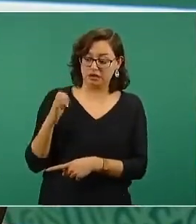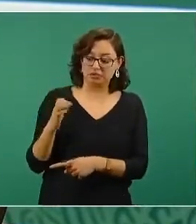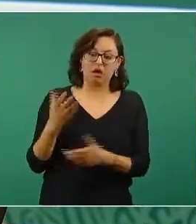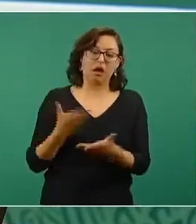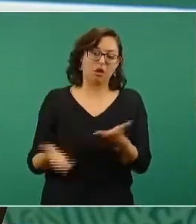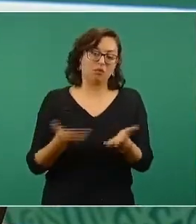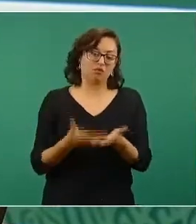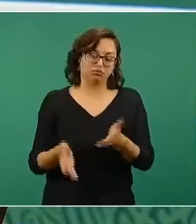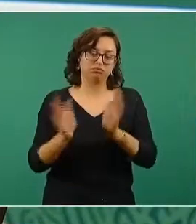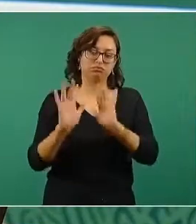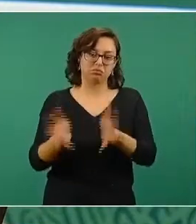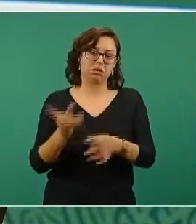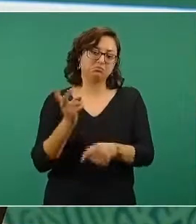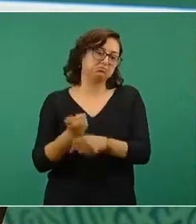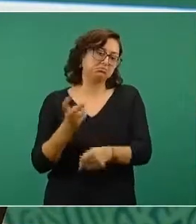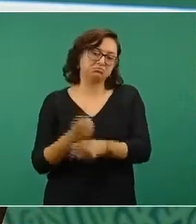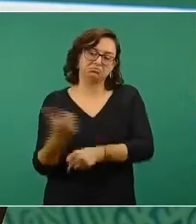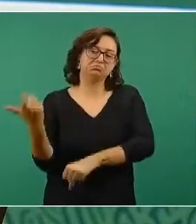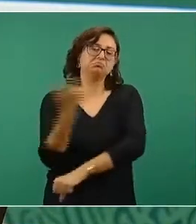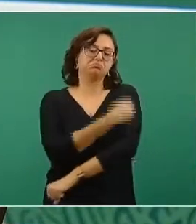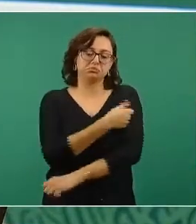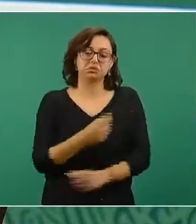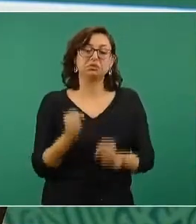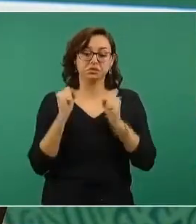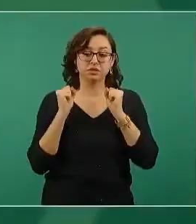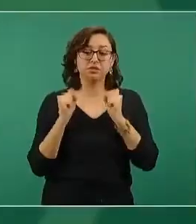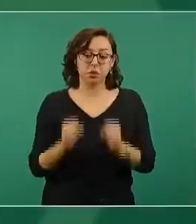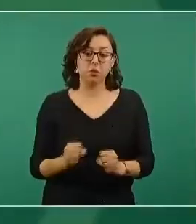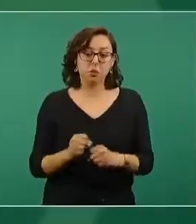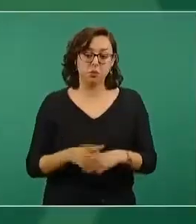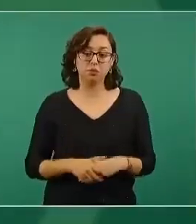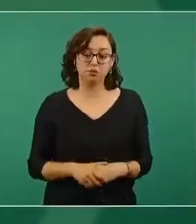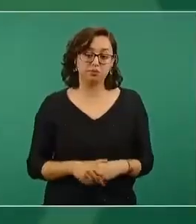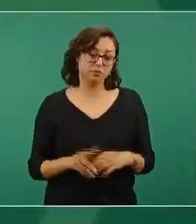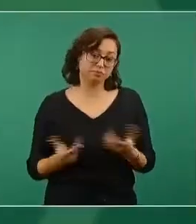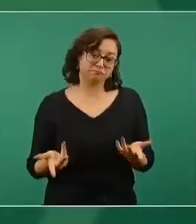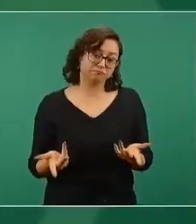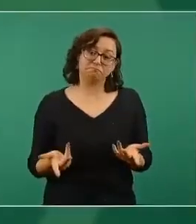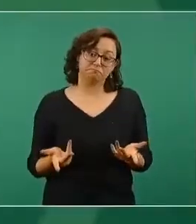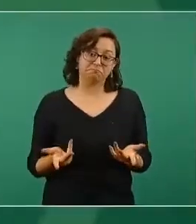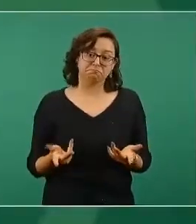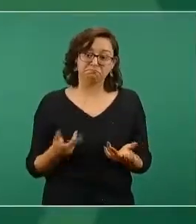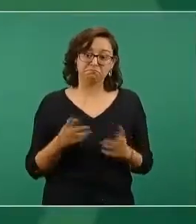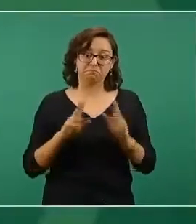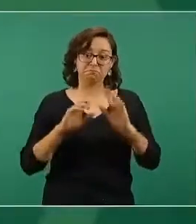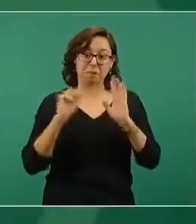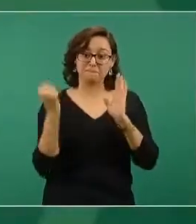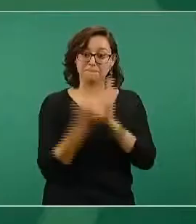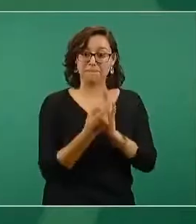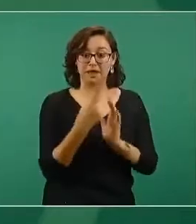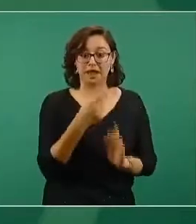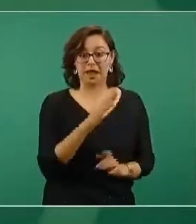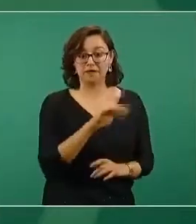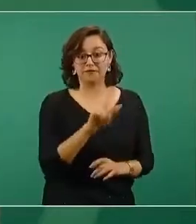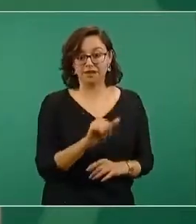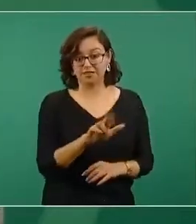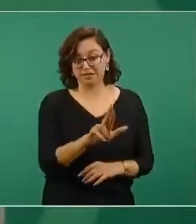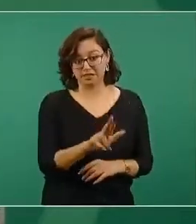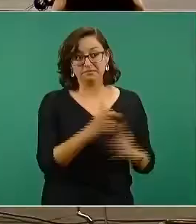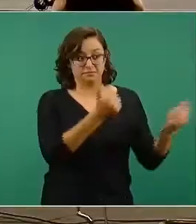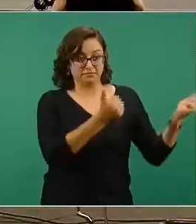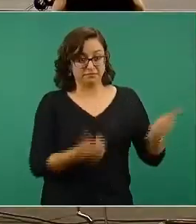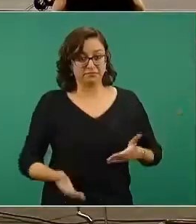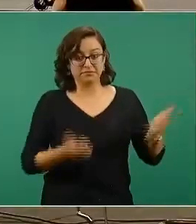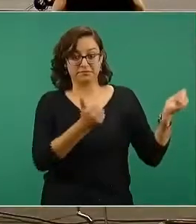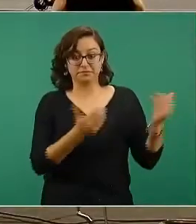en enero, y ya pues mucho de lo que se utilizó con Pfizer, pues ya recibió su segunda dosis, y son estas coberturas de Pfizer que